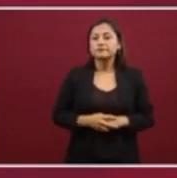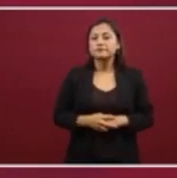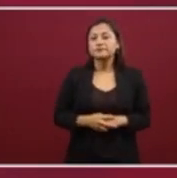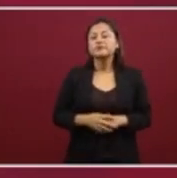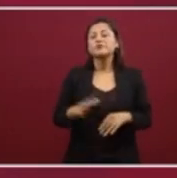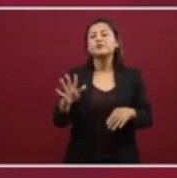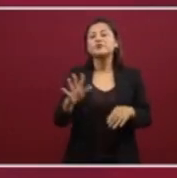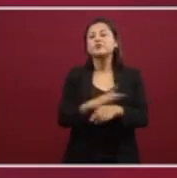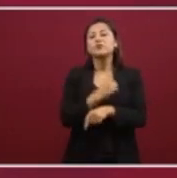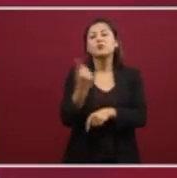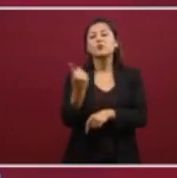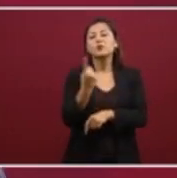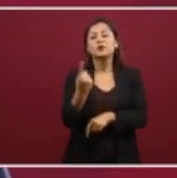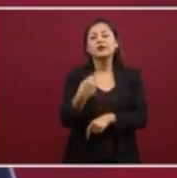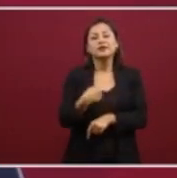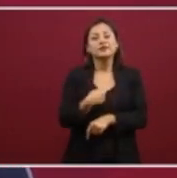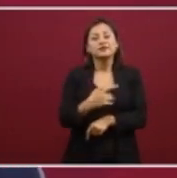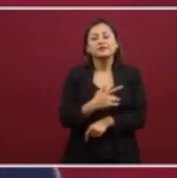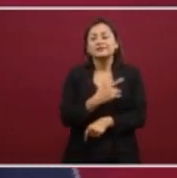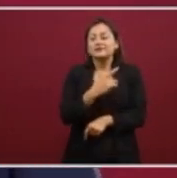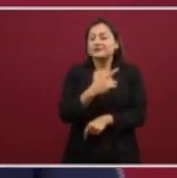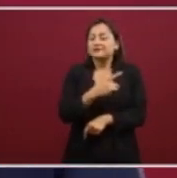tengo la dicha enorme